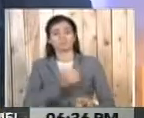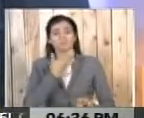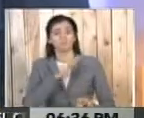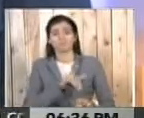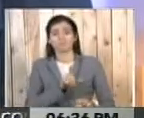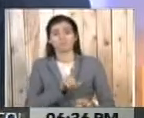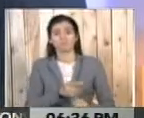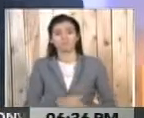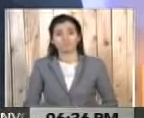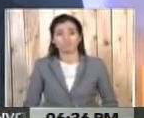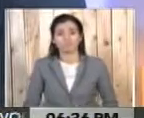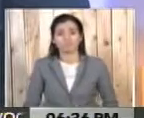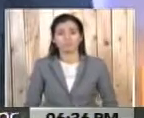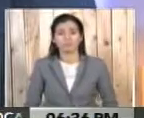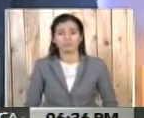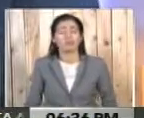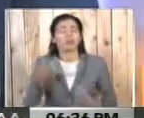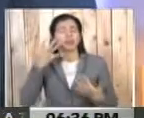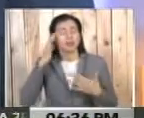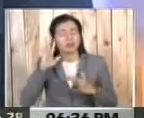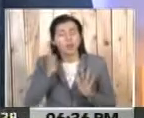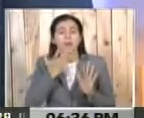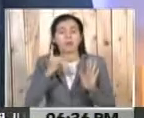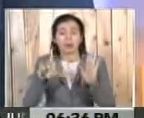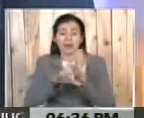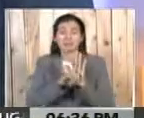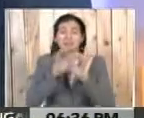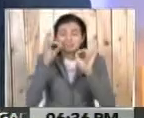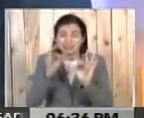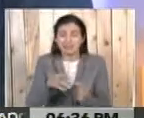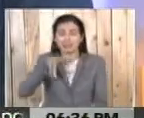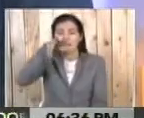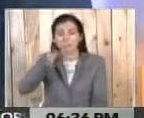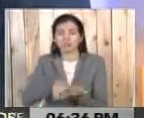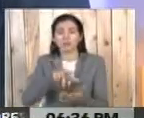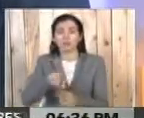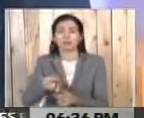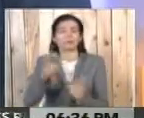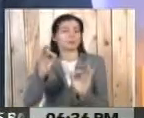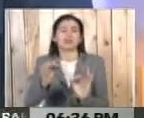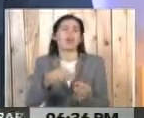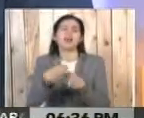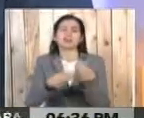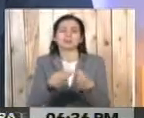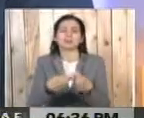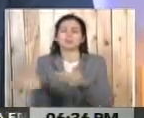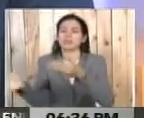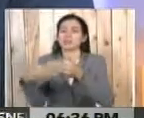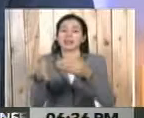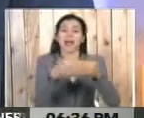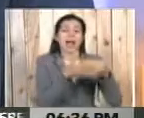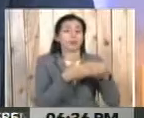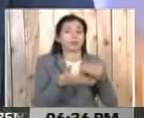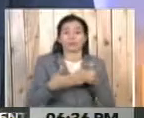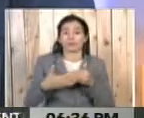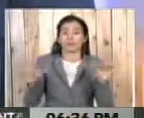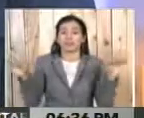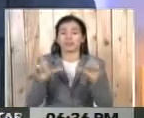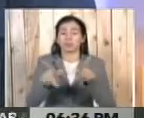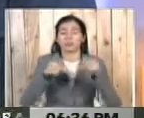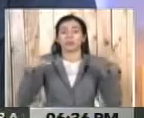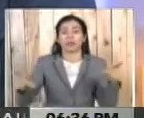un supuesto negado en que esta ley entrara en vigencia, bueno, ellos enviarían, a los primeros que mandarían a cerrar es a los medios comunitarios, a